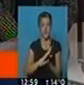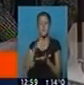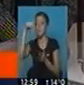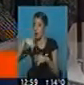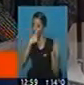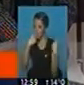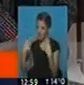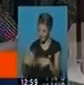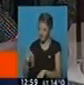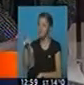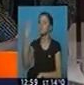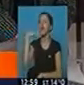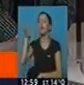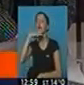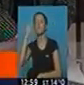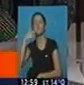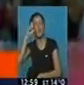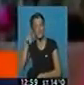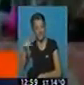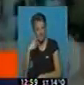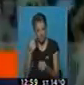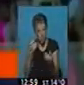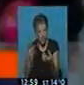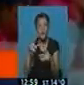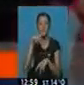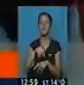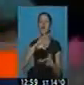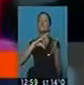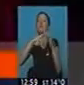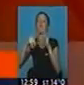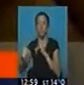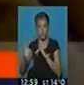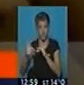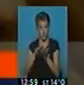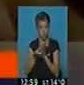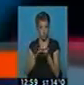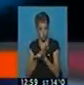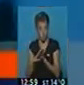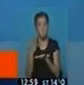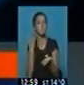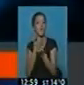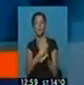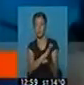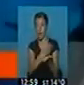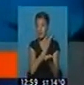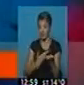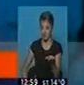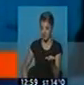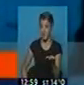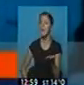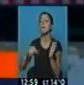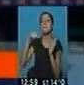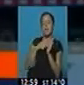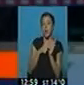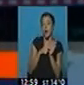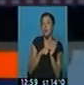antes, en verdad es una salida institucional el revocatorio. Lo que pasa es que, claro, como justo dentro de unos meses cambia notablemente, porque asumiría el vicepresidente